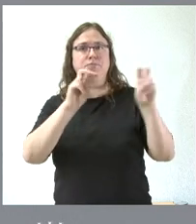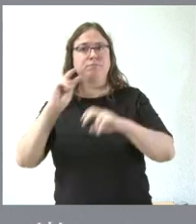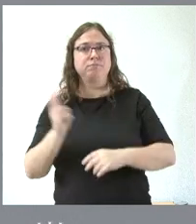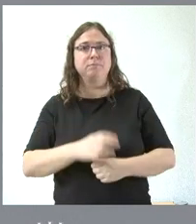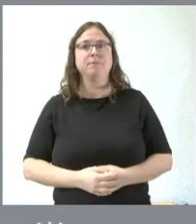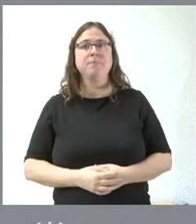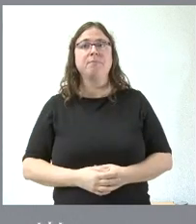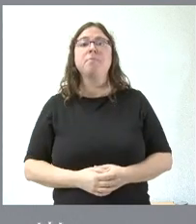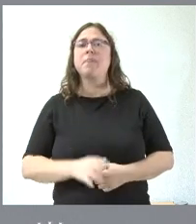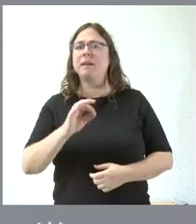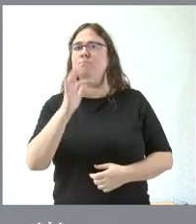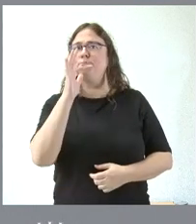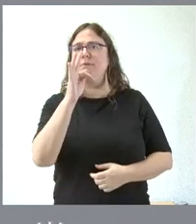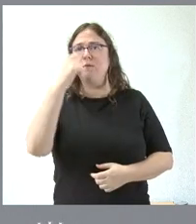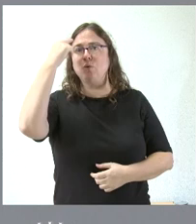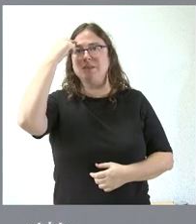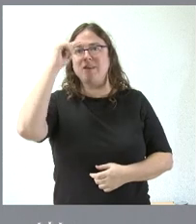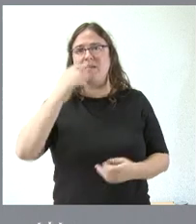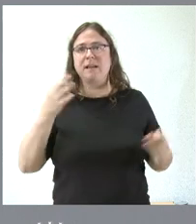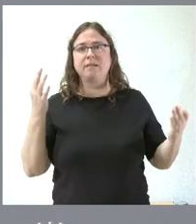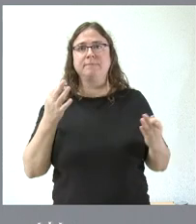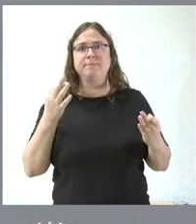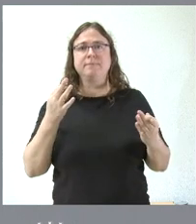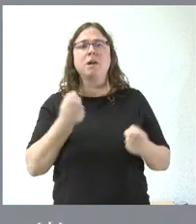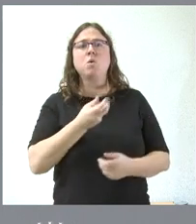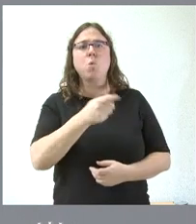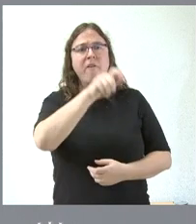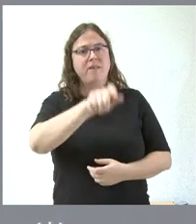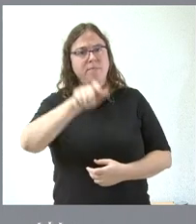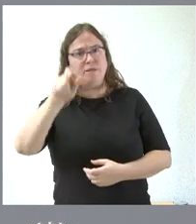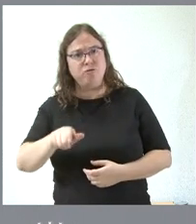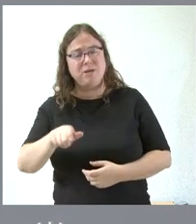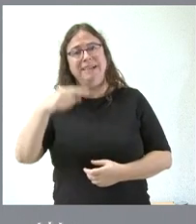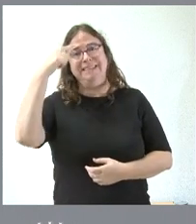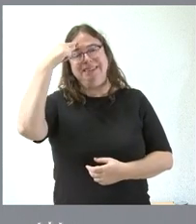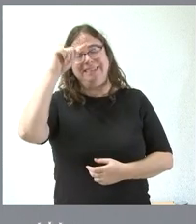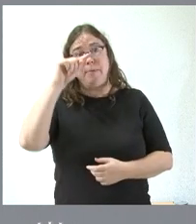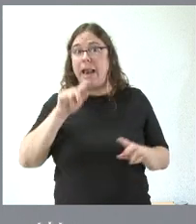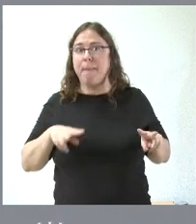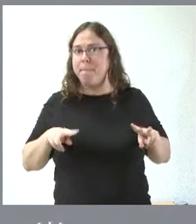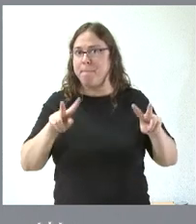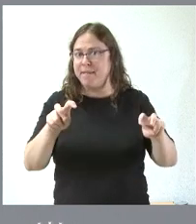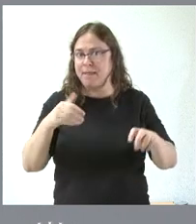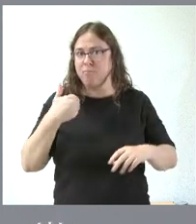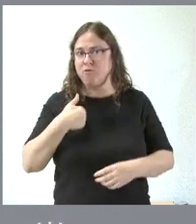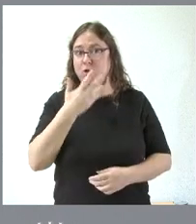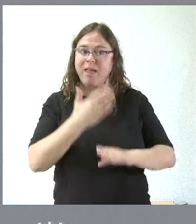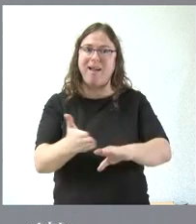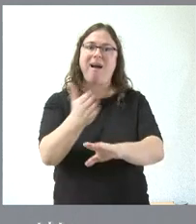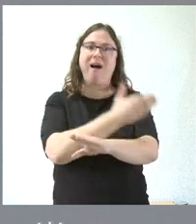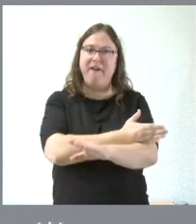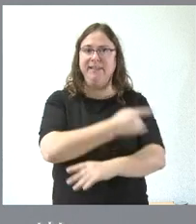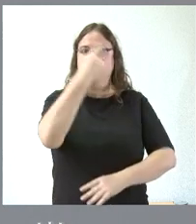y sería bueno saber también eh el número de personas conocer desde el principio y con carácter previo para